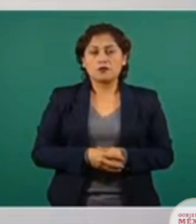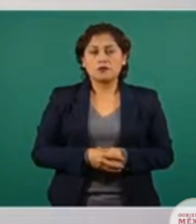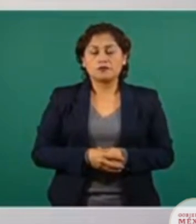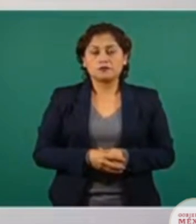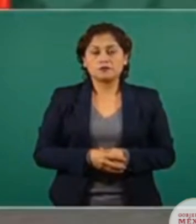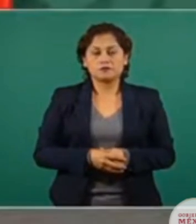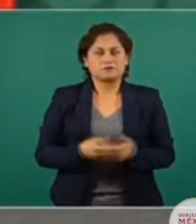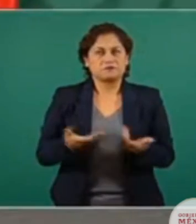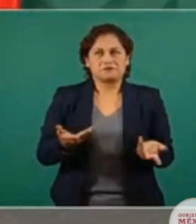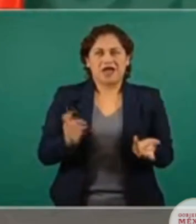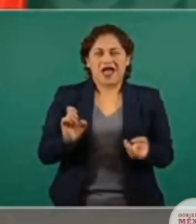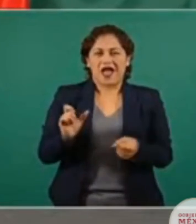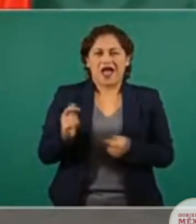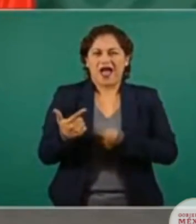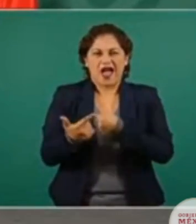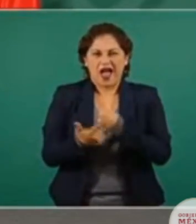ninguna aversión